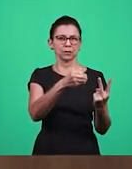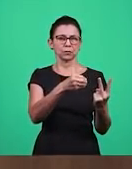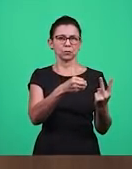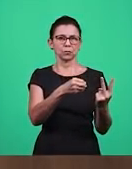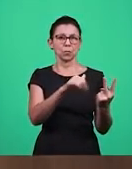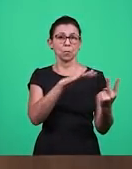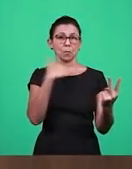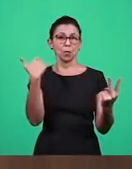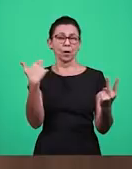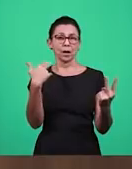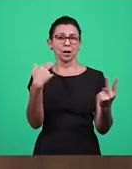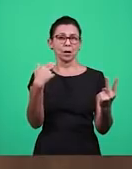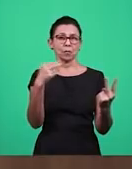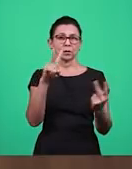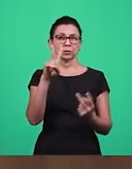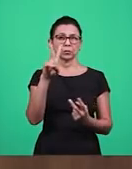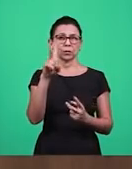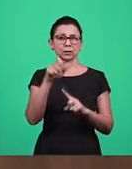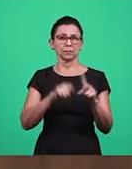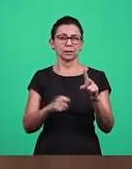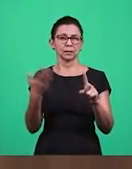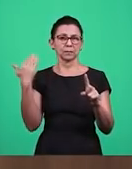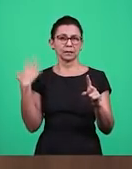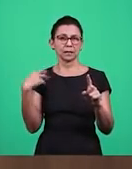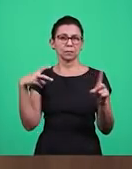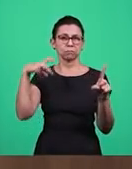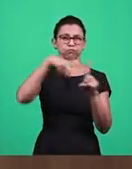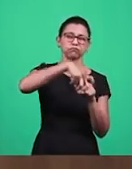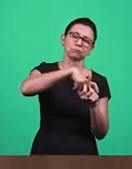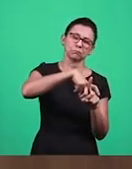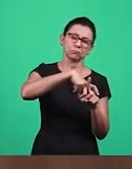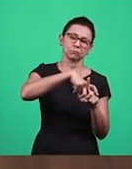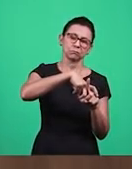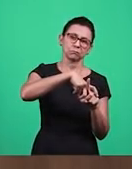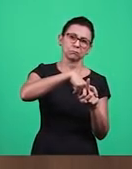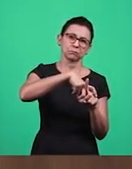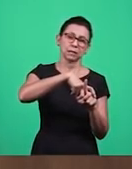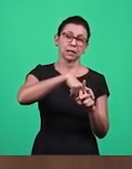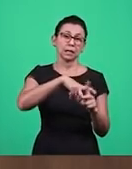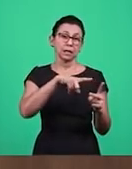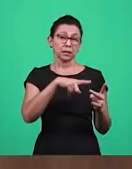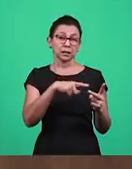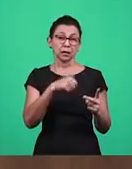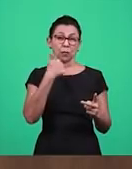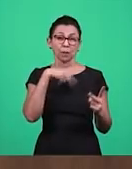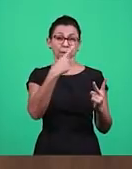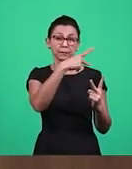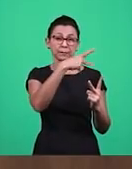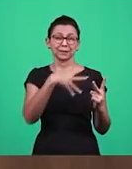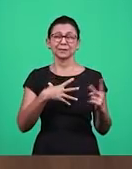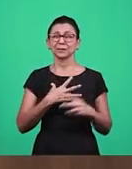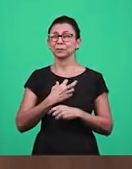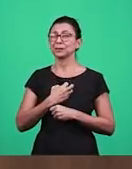un accidente automovilístico hace 2 meses. Por esto, la madre estuvo muy angustiada